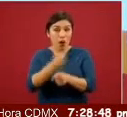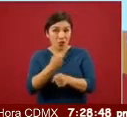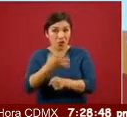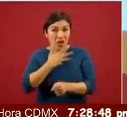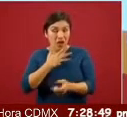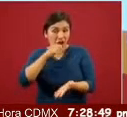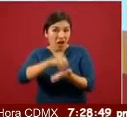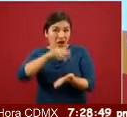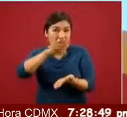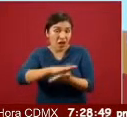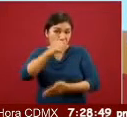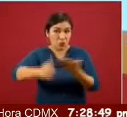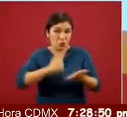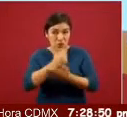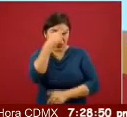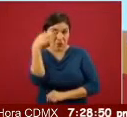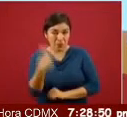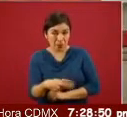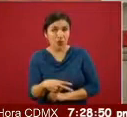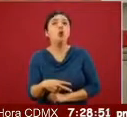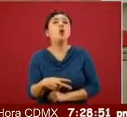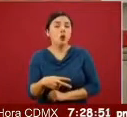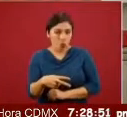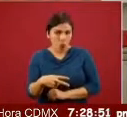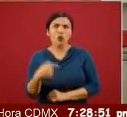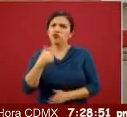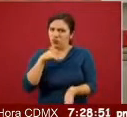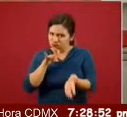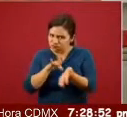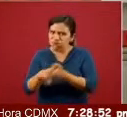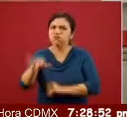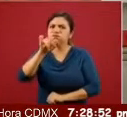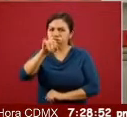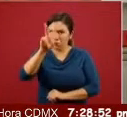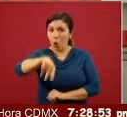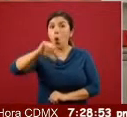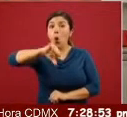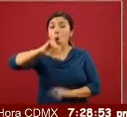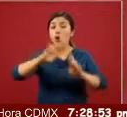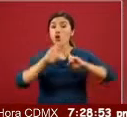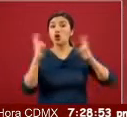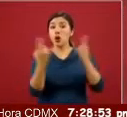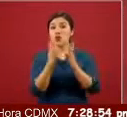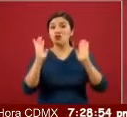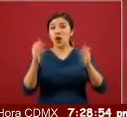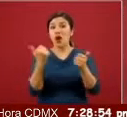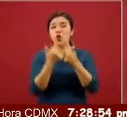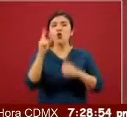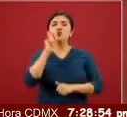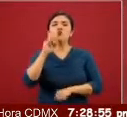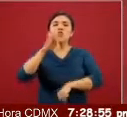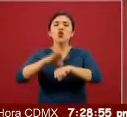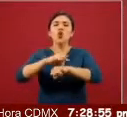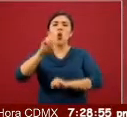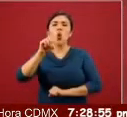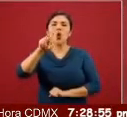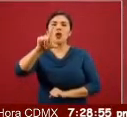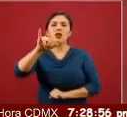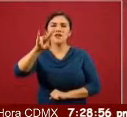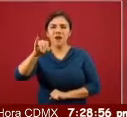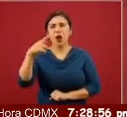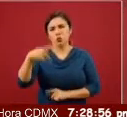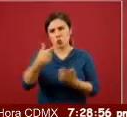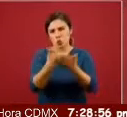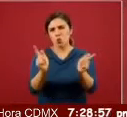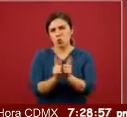implantando la Ciudad de México, con todo nuestro apoyo. Hoy tuvimos, por cierto, una reunión de trabajo con la doctora Oliva y su grupo,